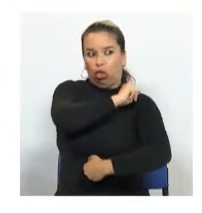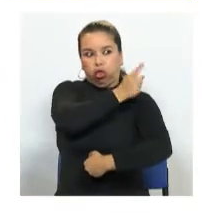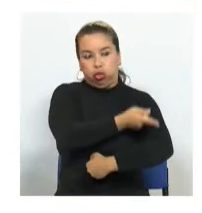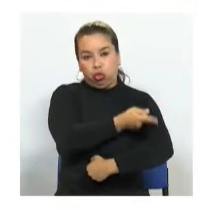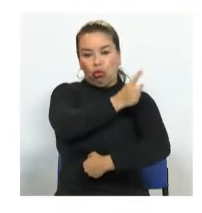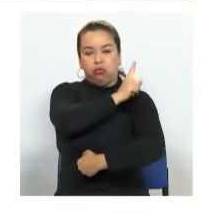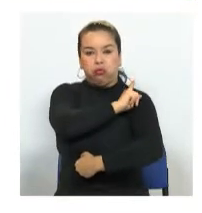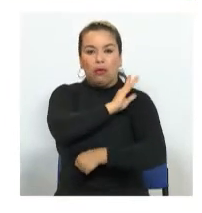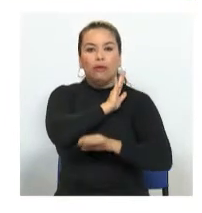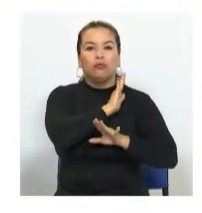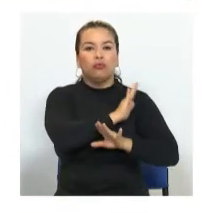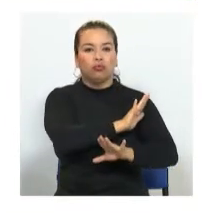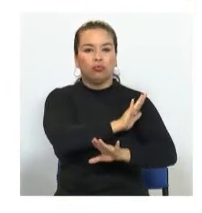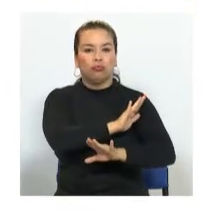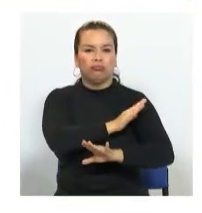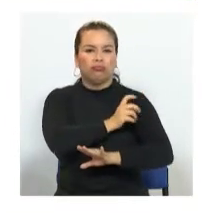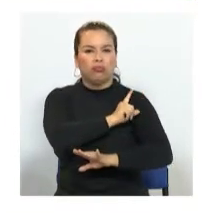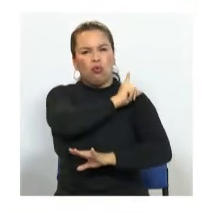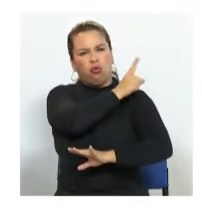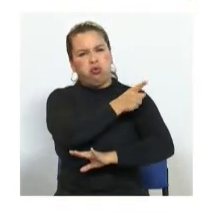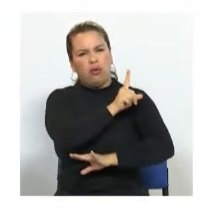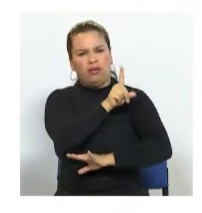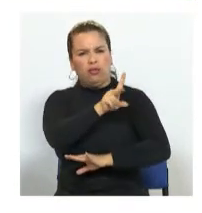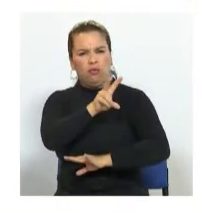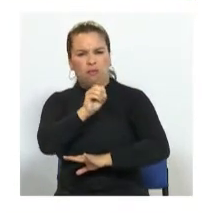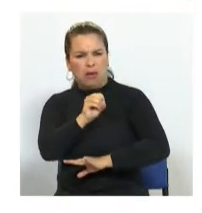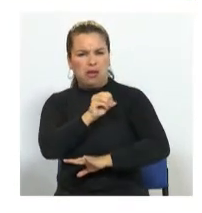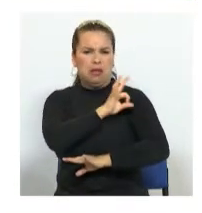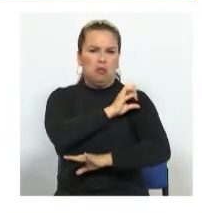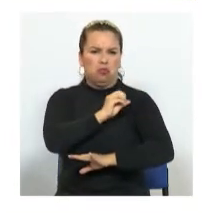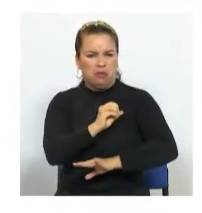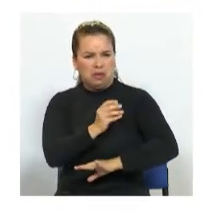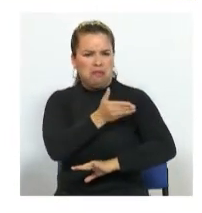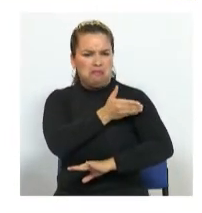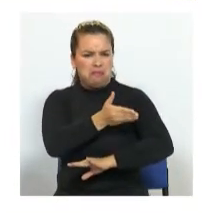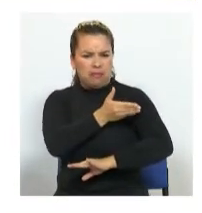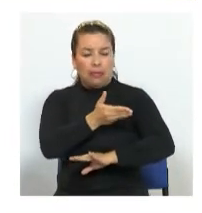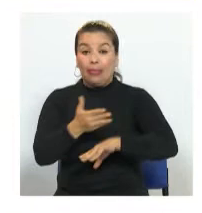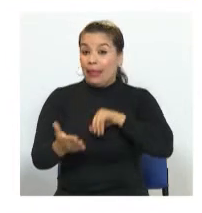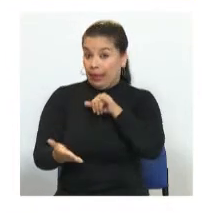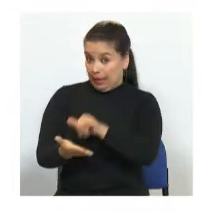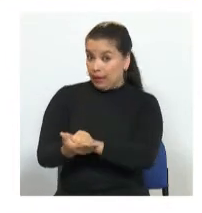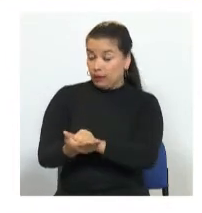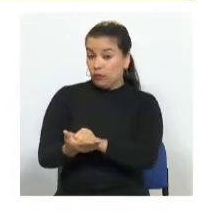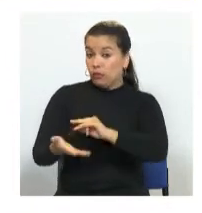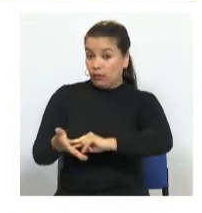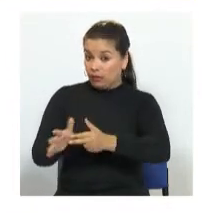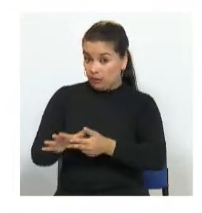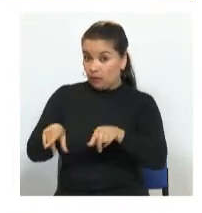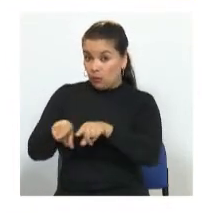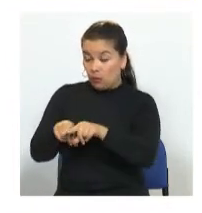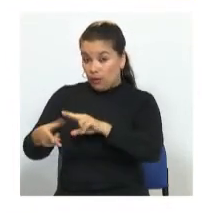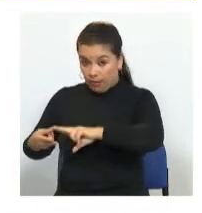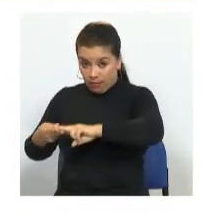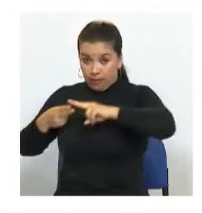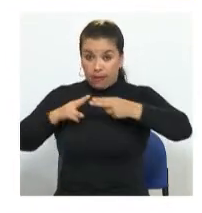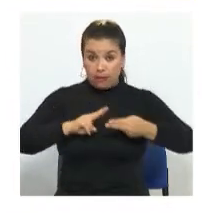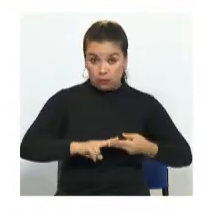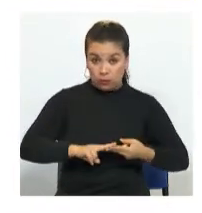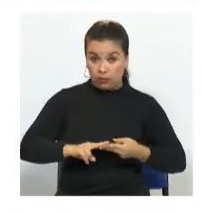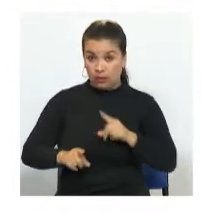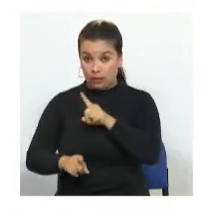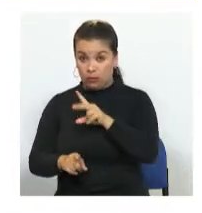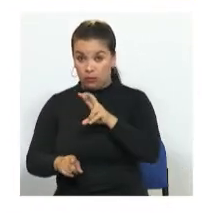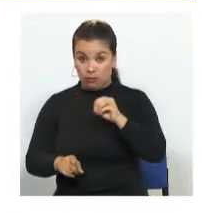como unos valores de 120, 80, y entonces existe esa relación entre el 120 entonces sería